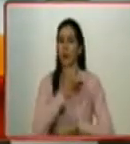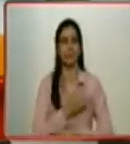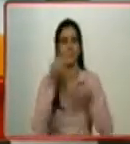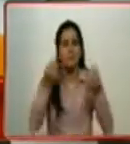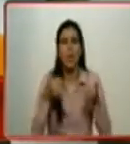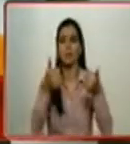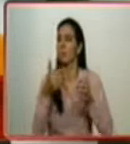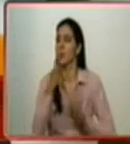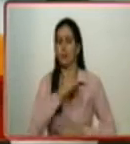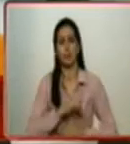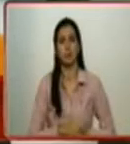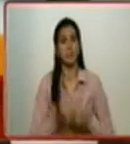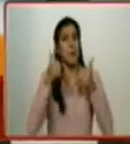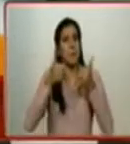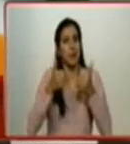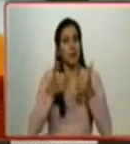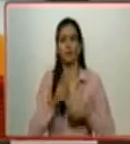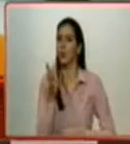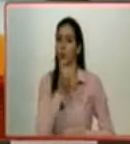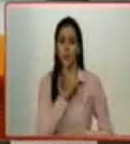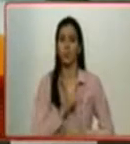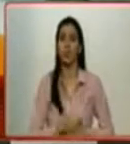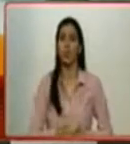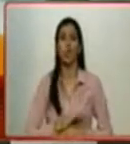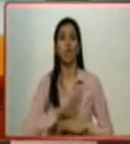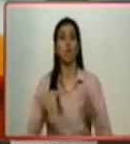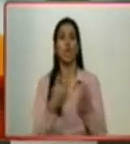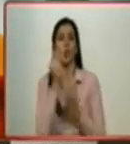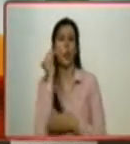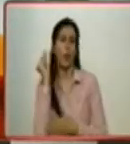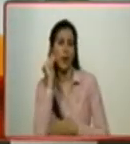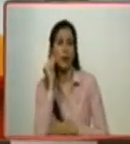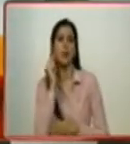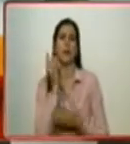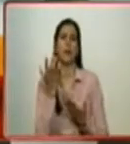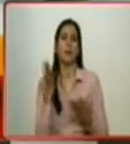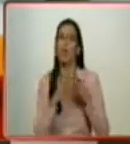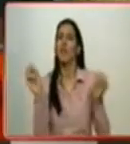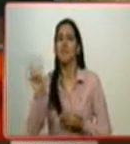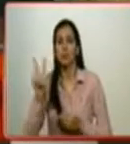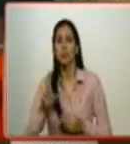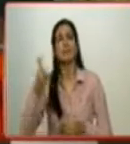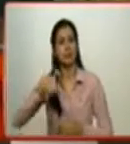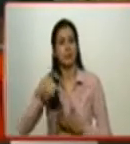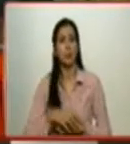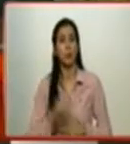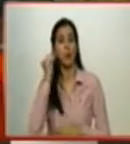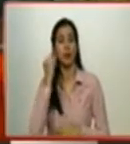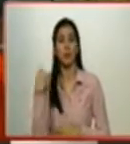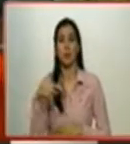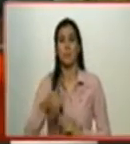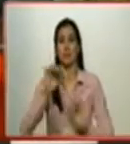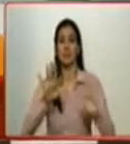con eficacia, con calidez y con calidad, que todas y cada una de las personas que todos los venezolanos nos merecemos. Amaro cuenta con